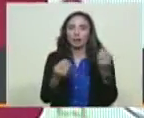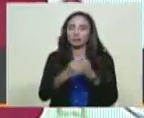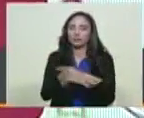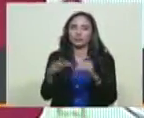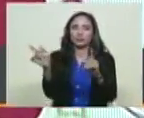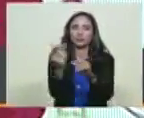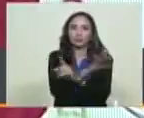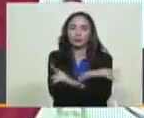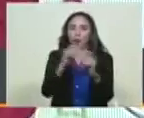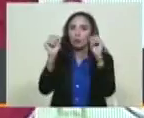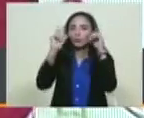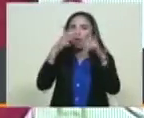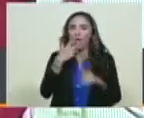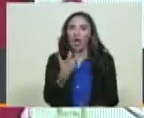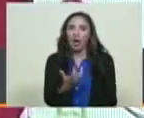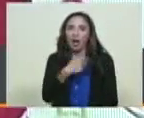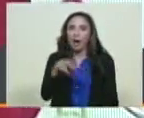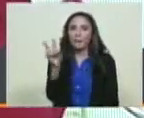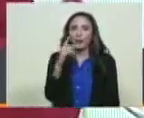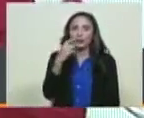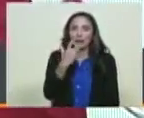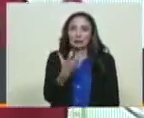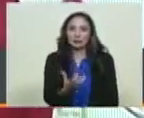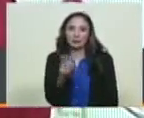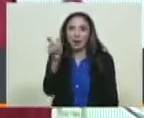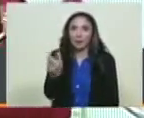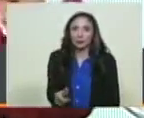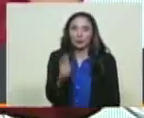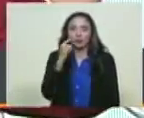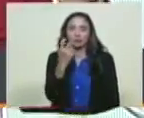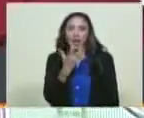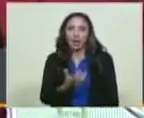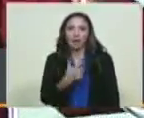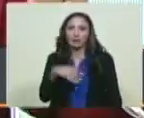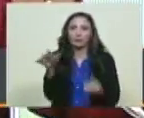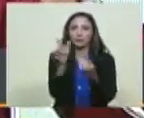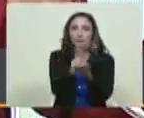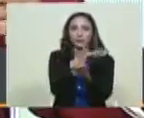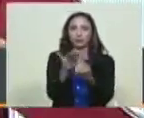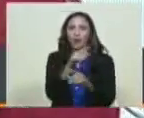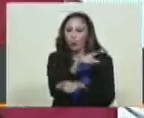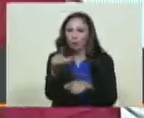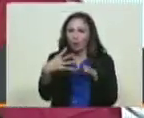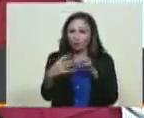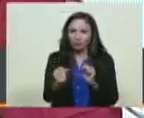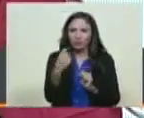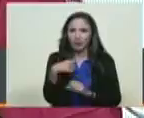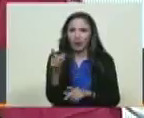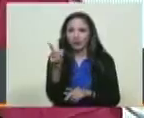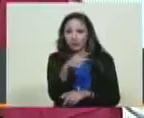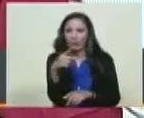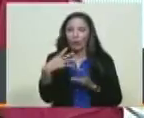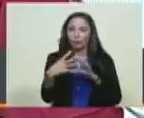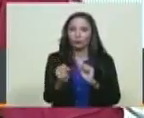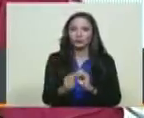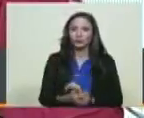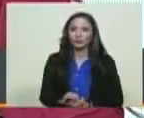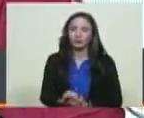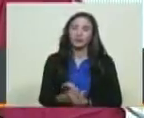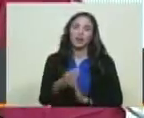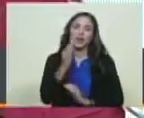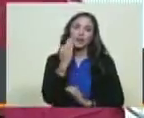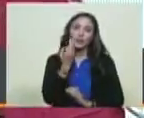llegan una campaña brutal muchacho ustedes me entienden por facebook